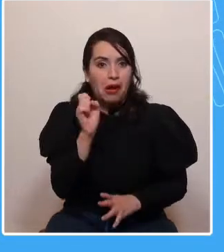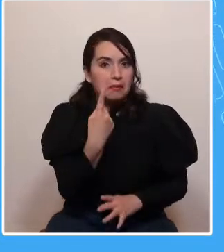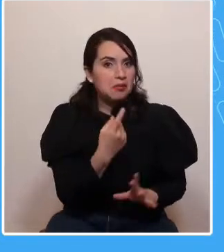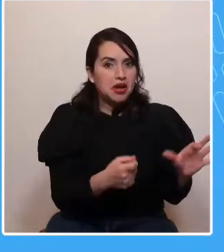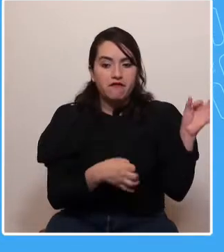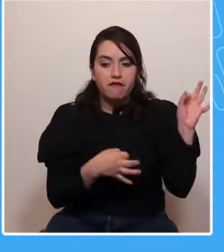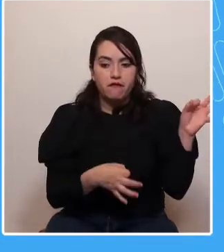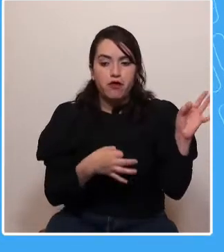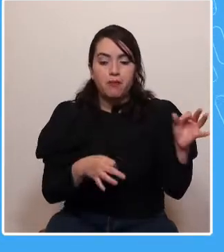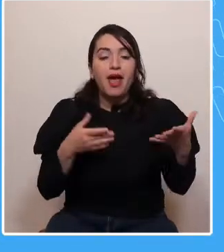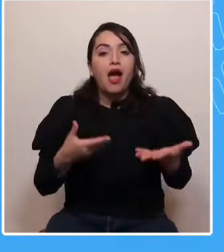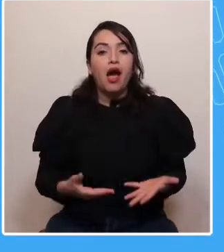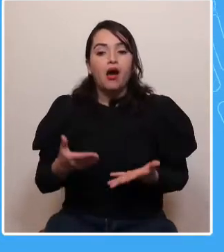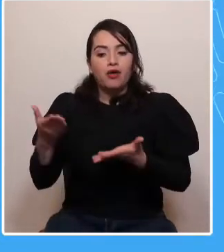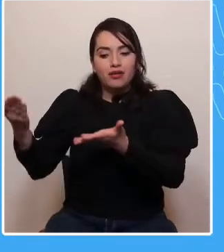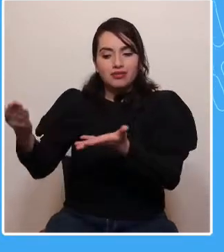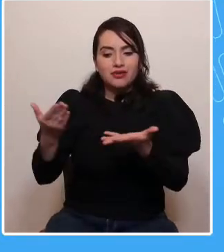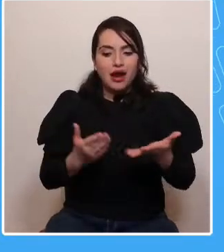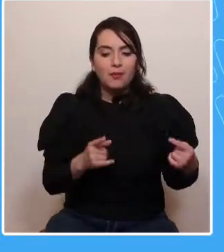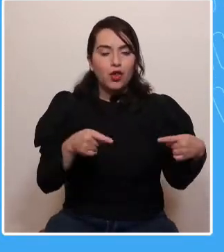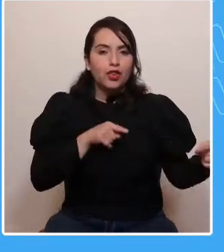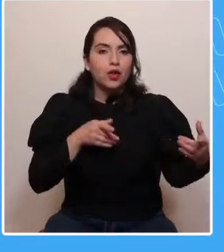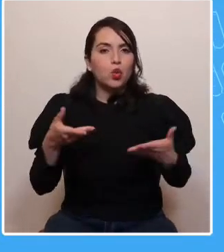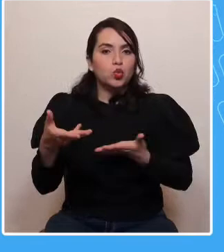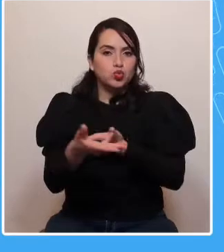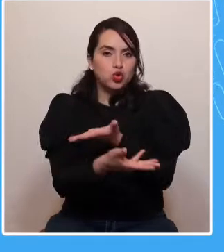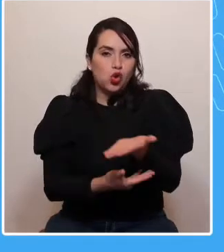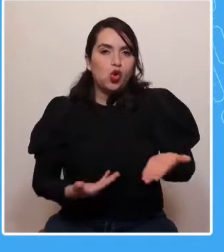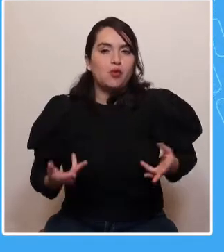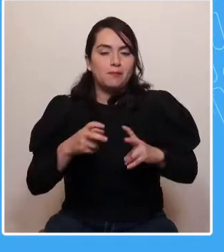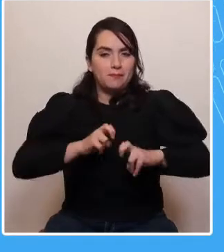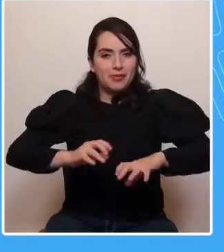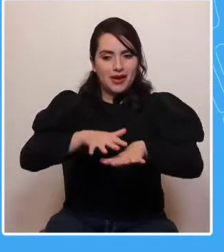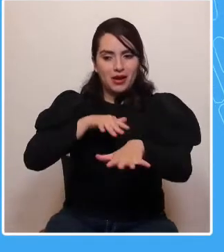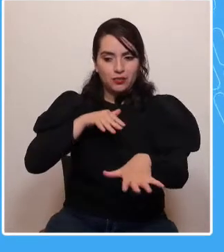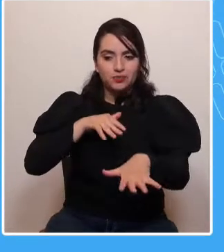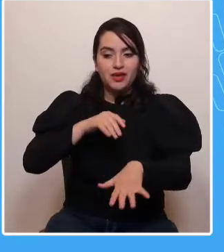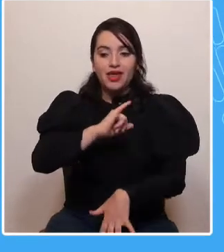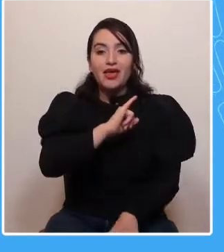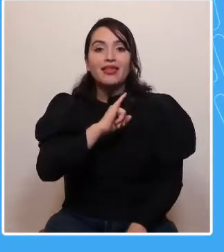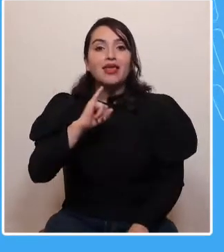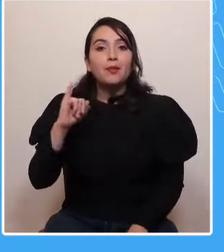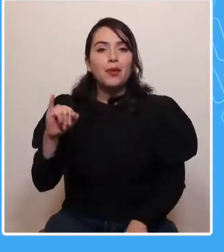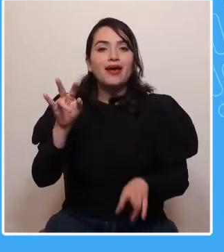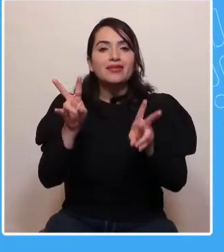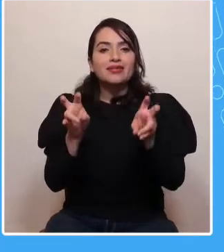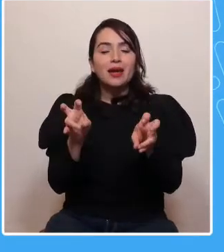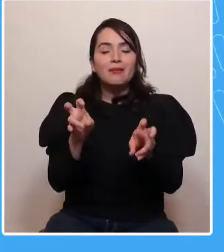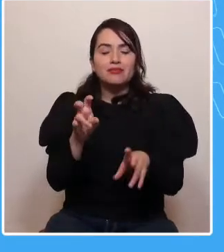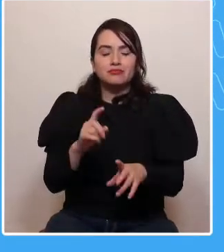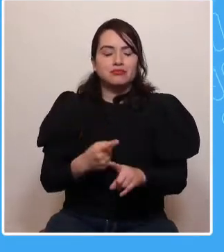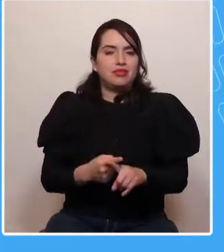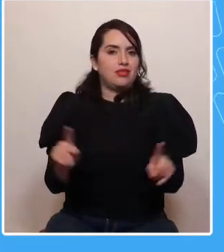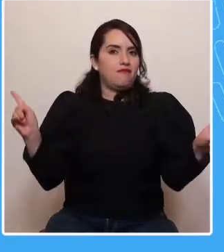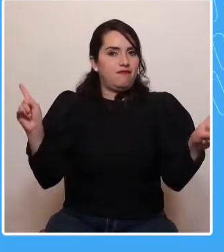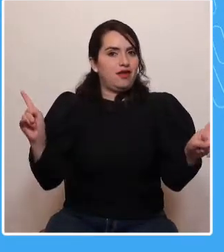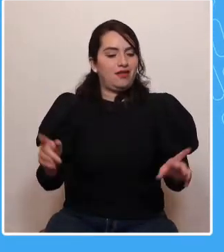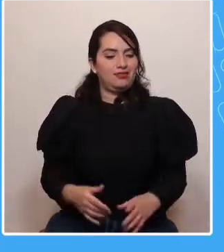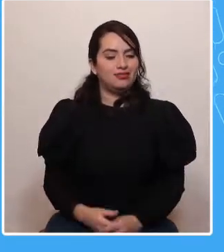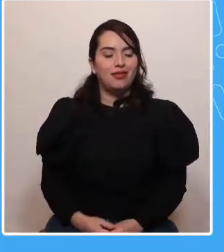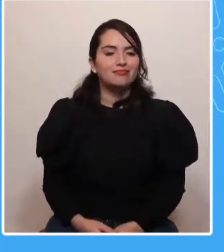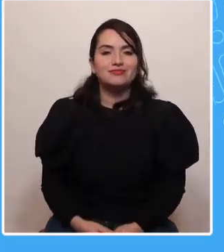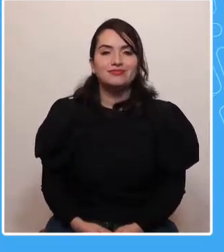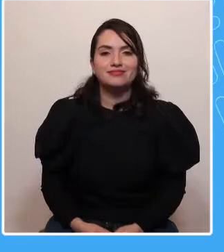y hoy lo traemos a la discusión del Pleno. Posteriormente pasamos a un tema radicalmente diferente, como es